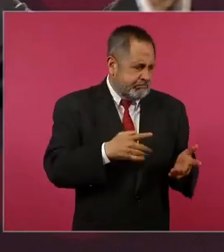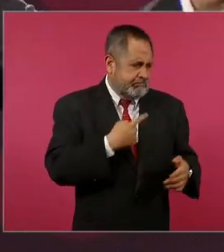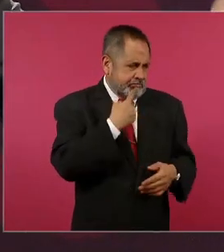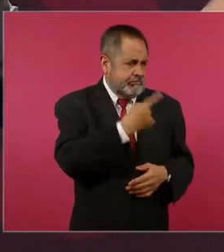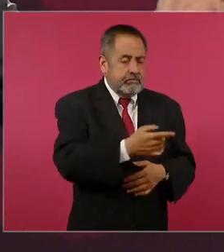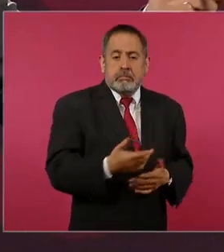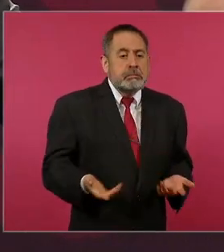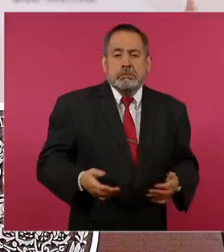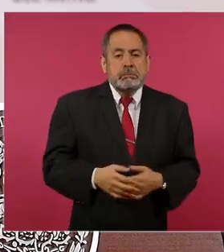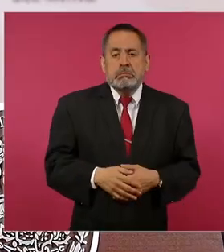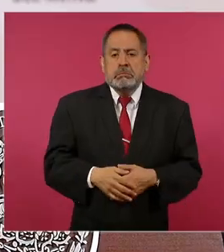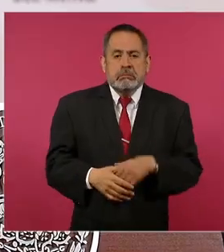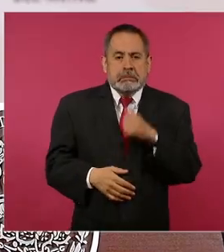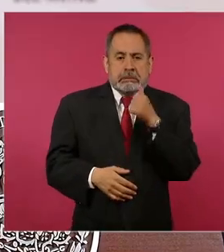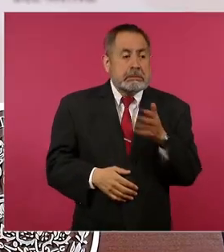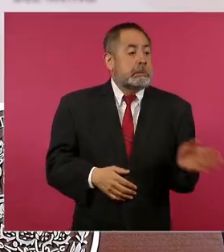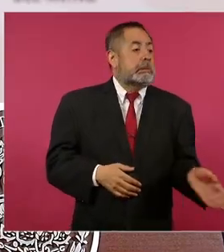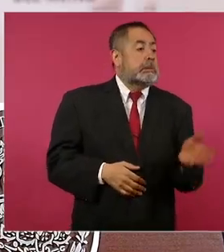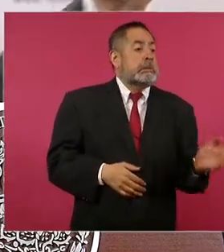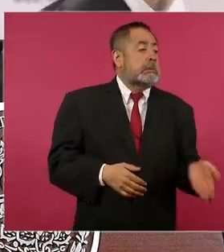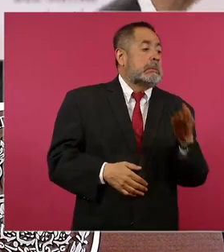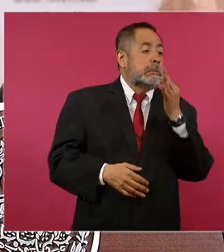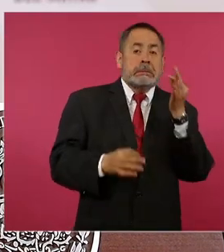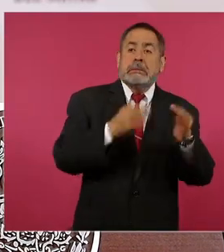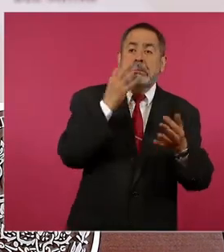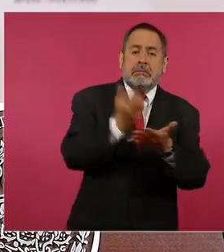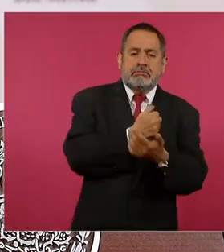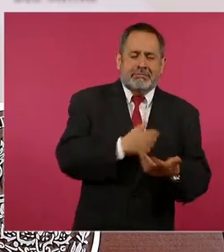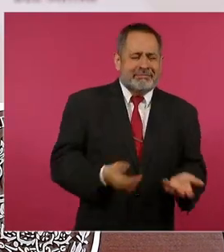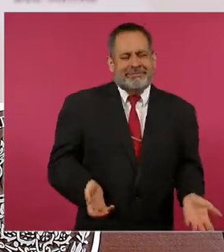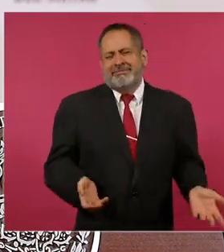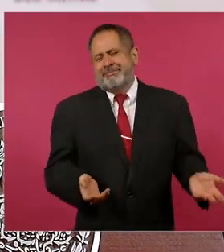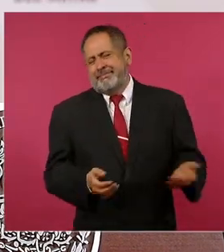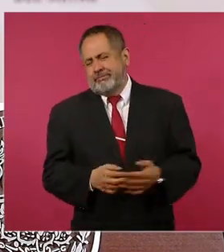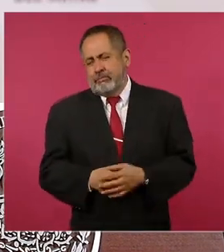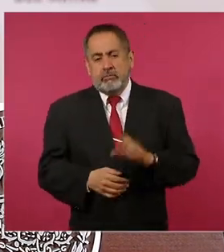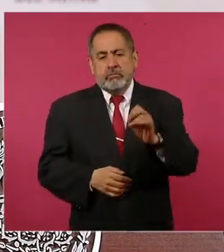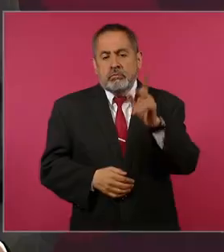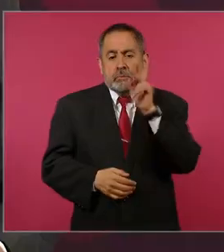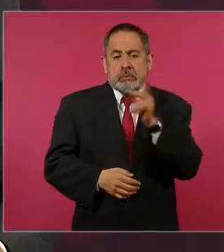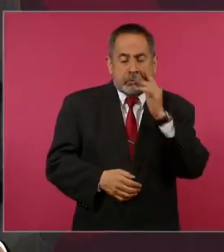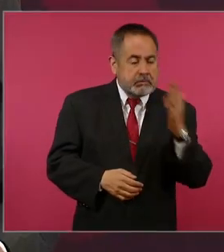O cuando menos presenten una prueba,